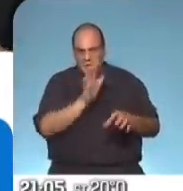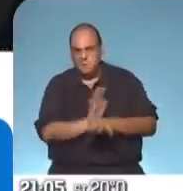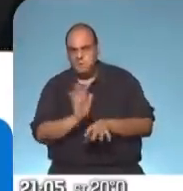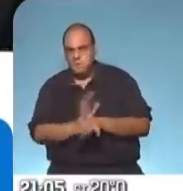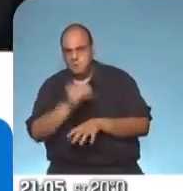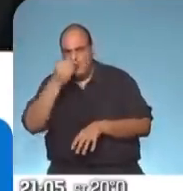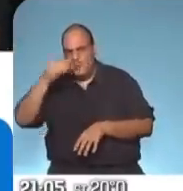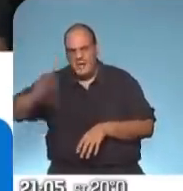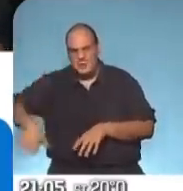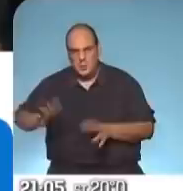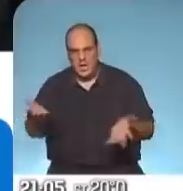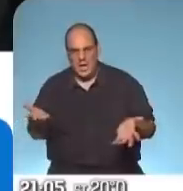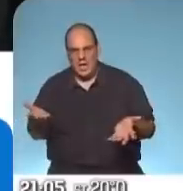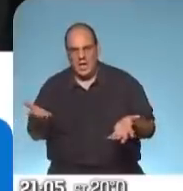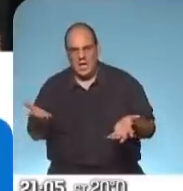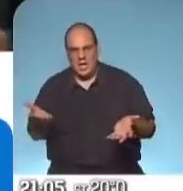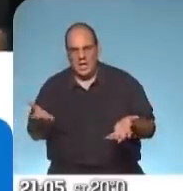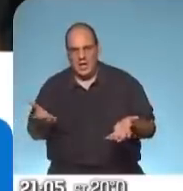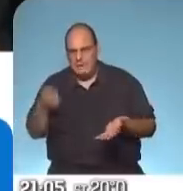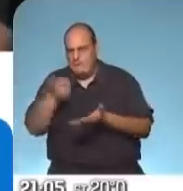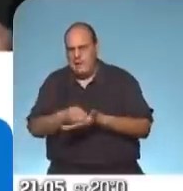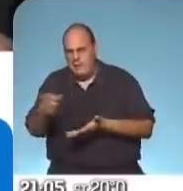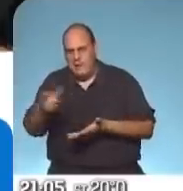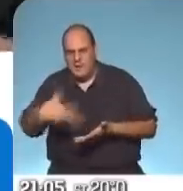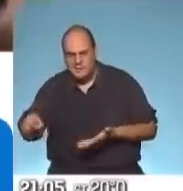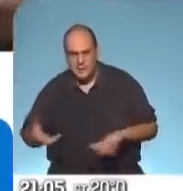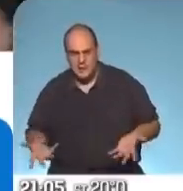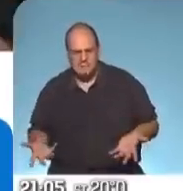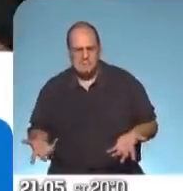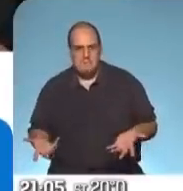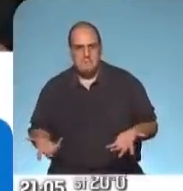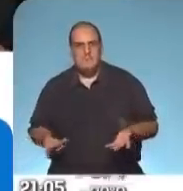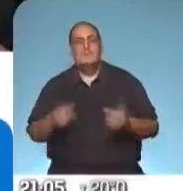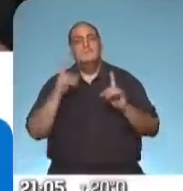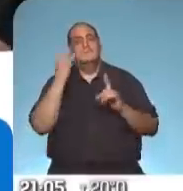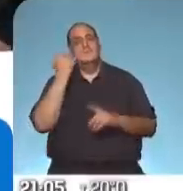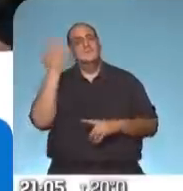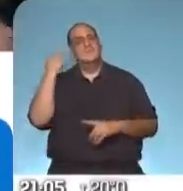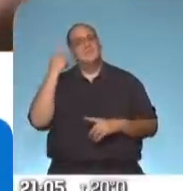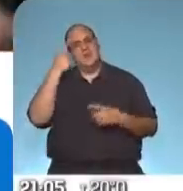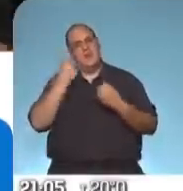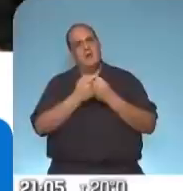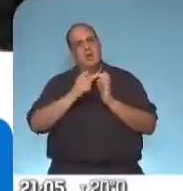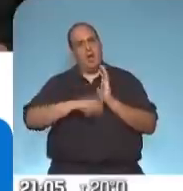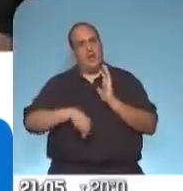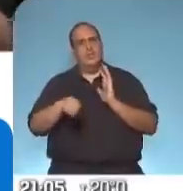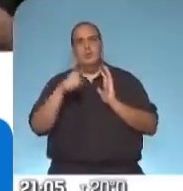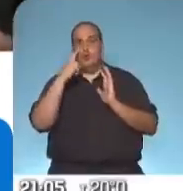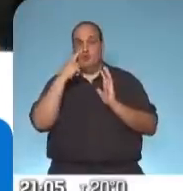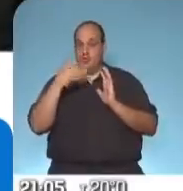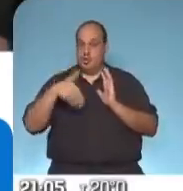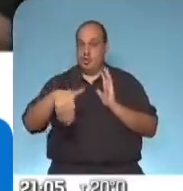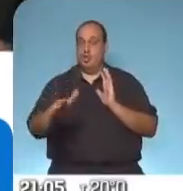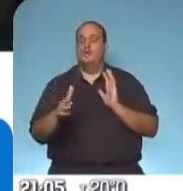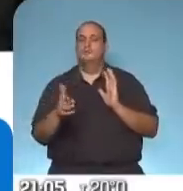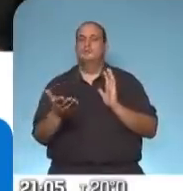atípico y que seguramente va a durar nada más que muy poco tiempo. Ya los contratos que se están definiendo para junio ya